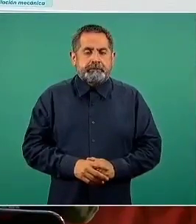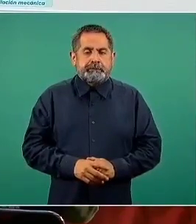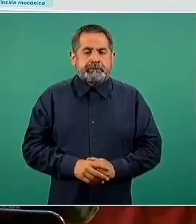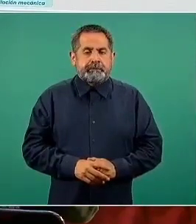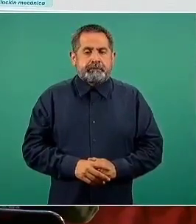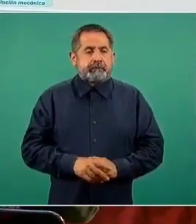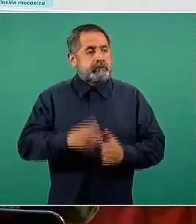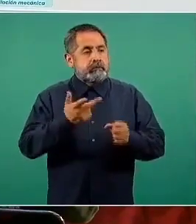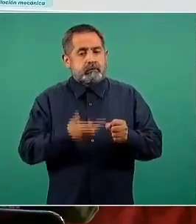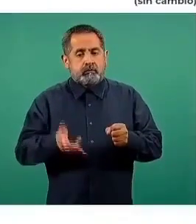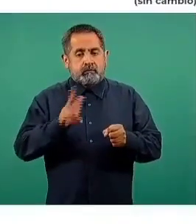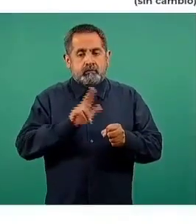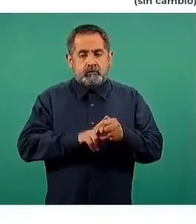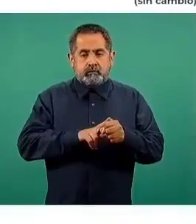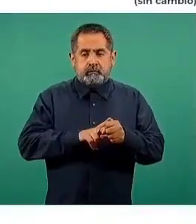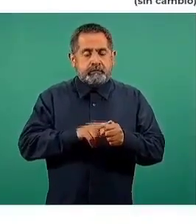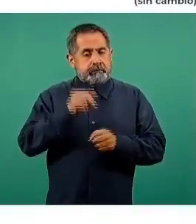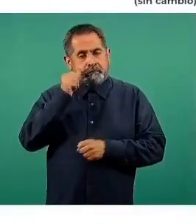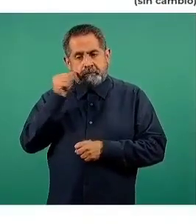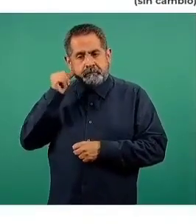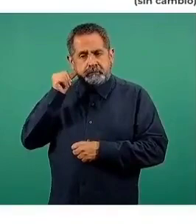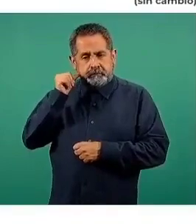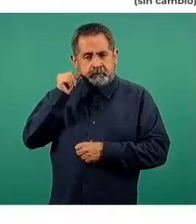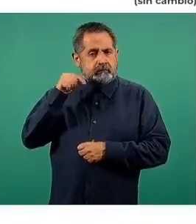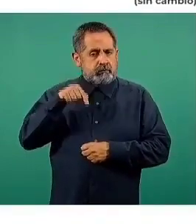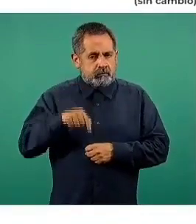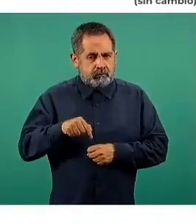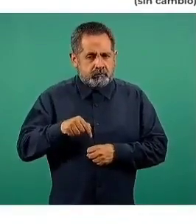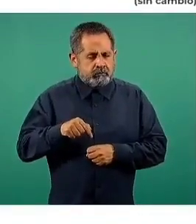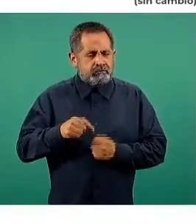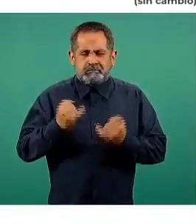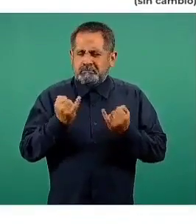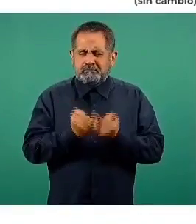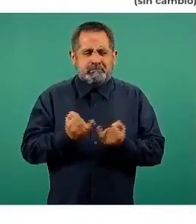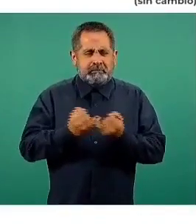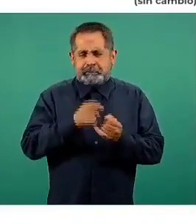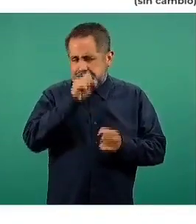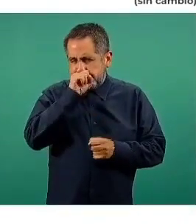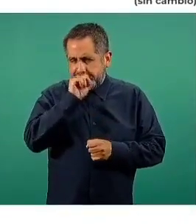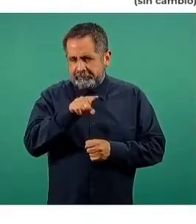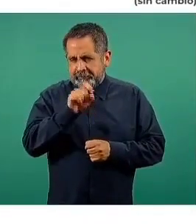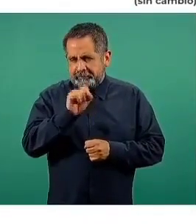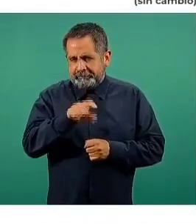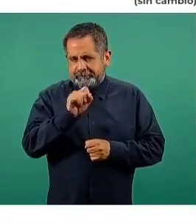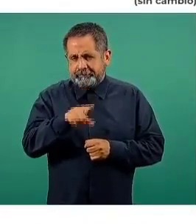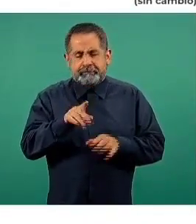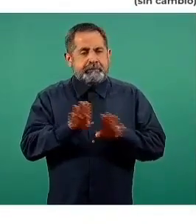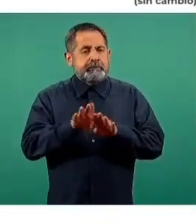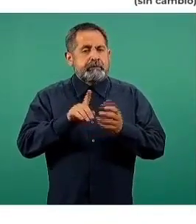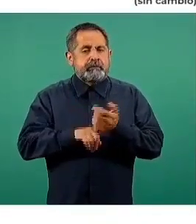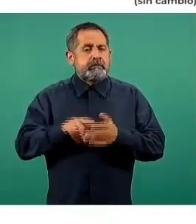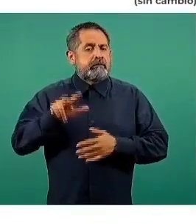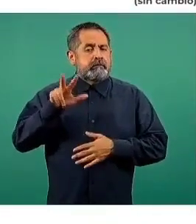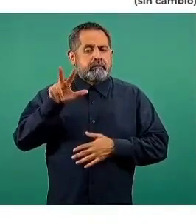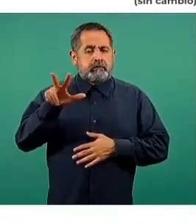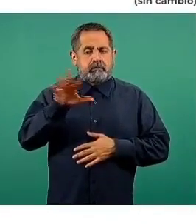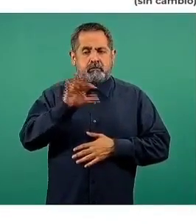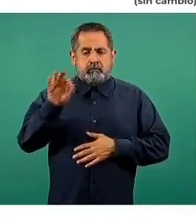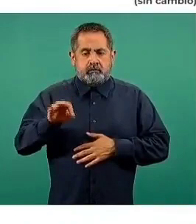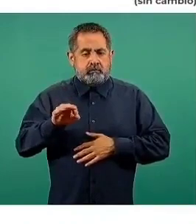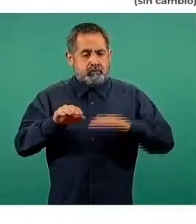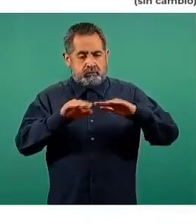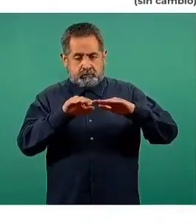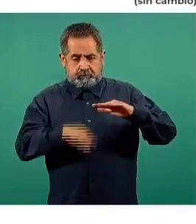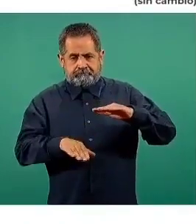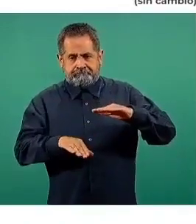La hospitalización de ayer para hoy no representa cambios, son los mismos números que ayer. Estamos en 18% de la